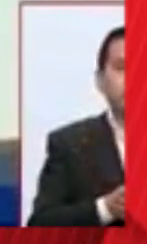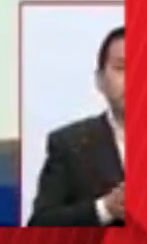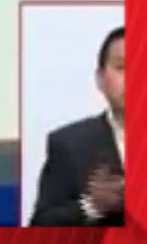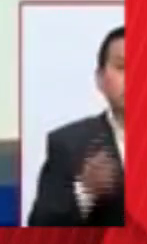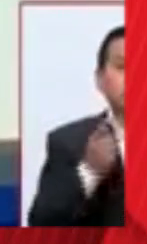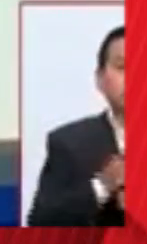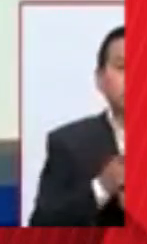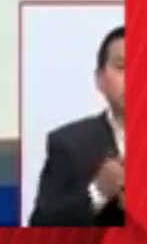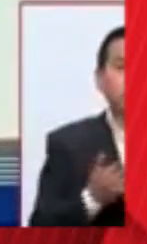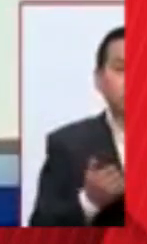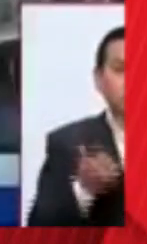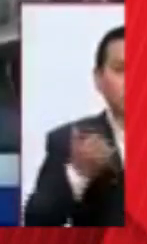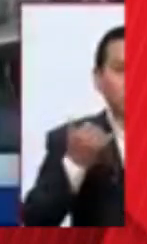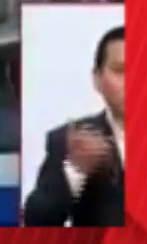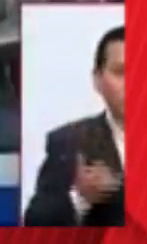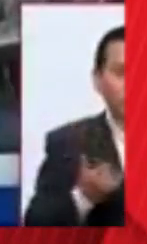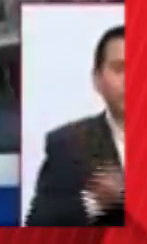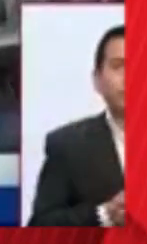Evidentemente hoy día